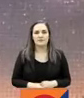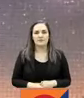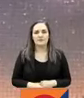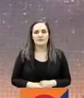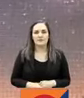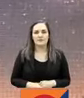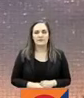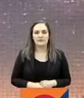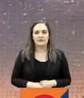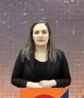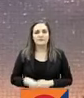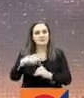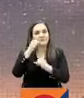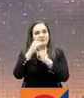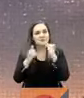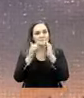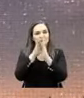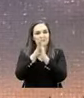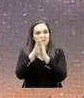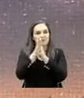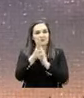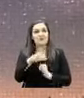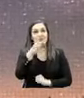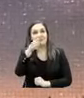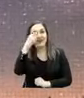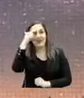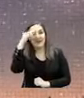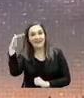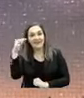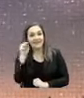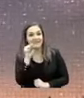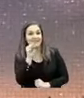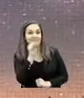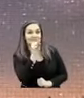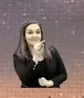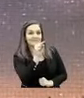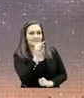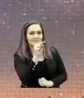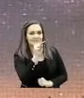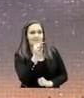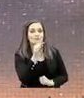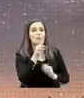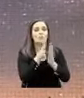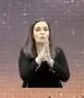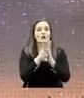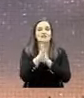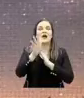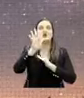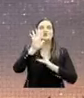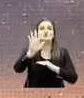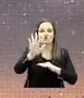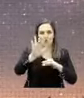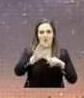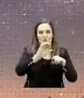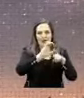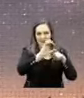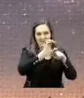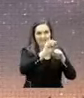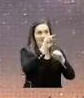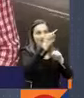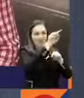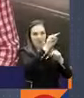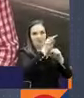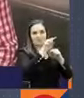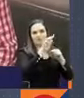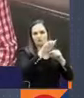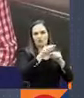Y cerramos el recorrido de regiones en Cartagena, porque hay noticias con Transcaribe. Jaybar Pinzón, lo saludamos para preguntarle